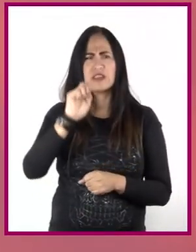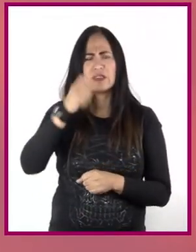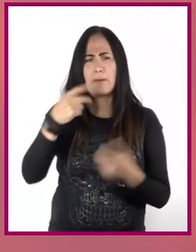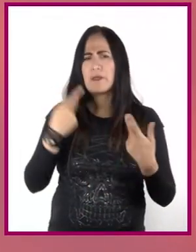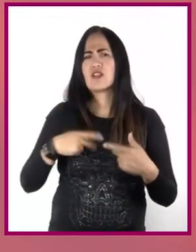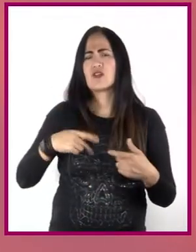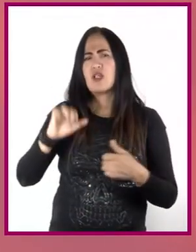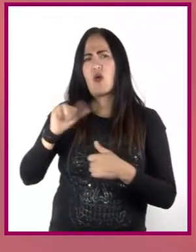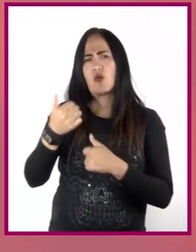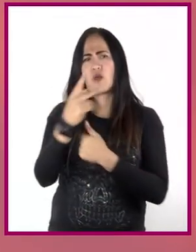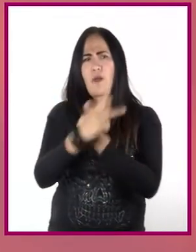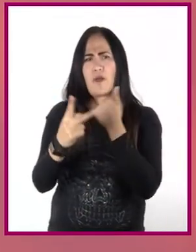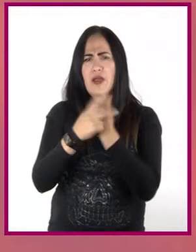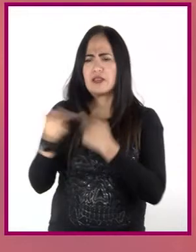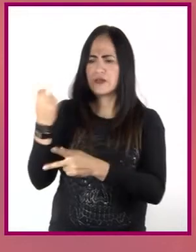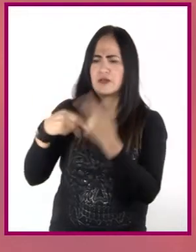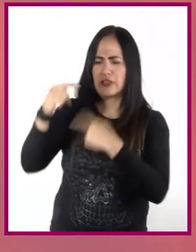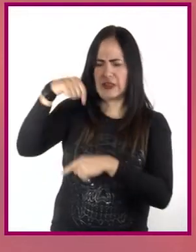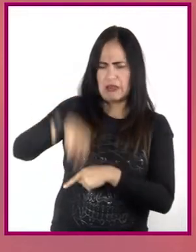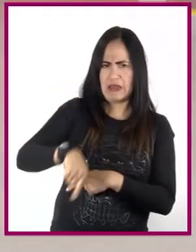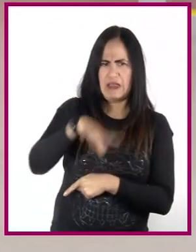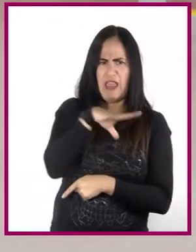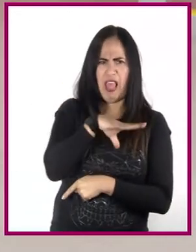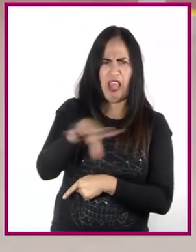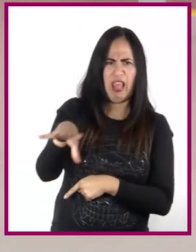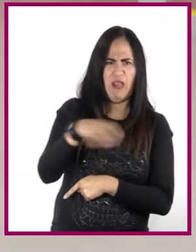extranjeros, una forma de discriminación.